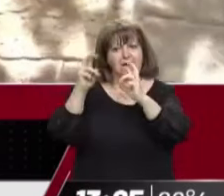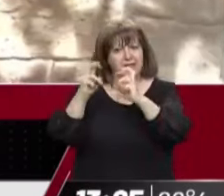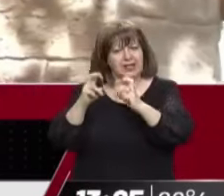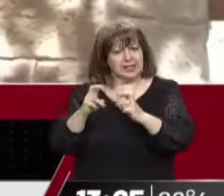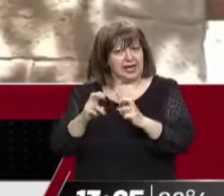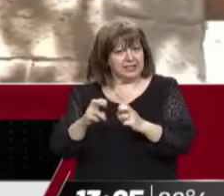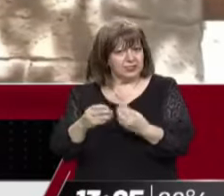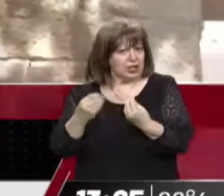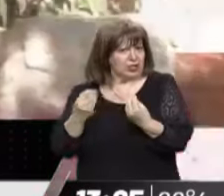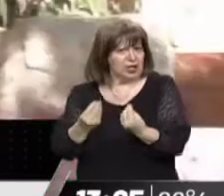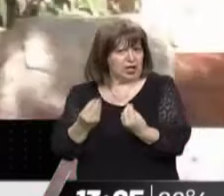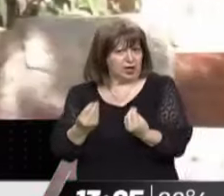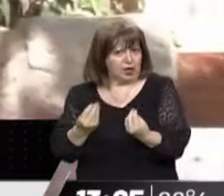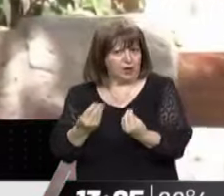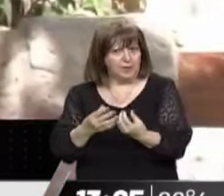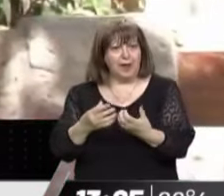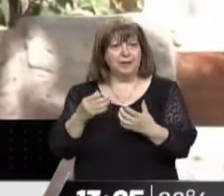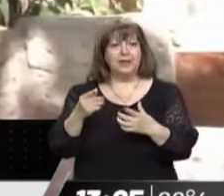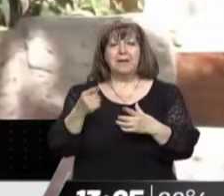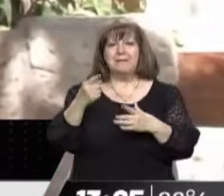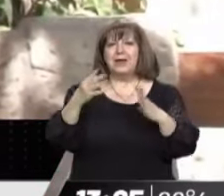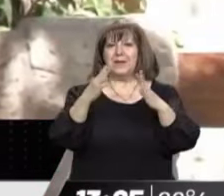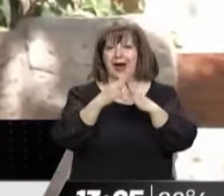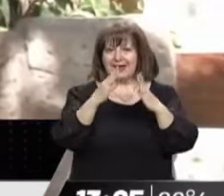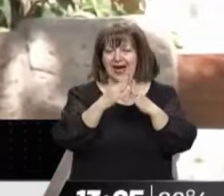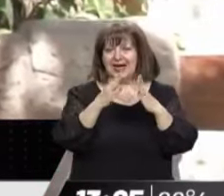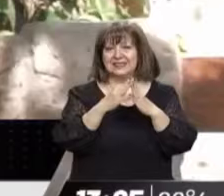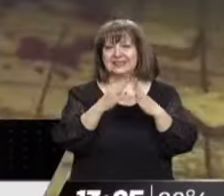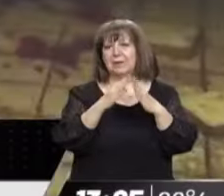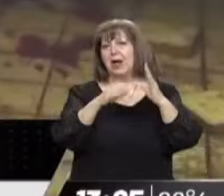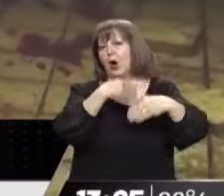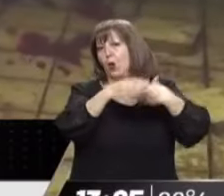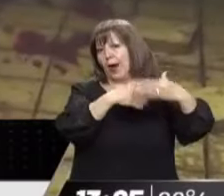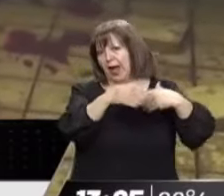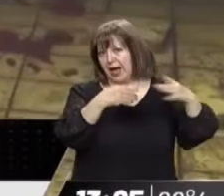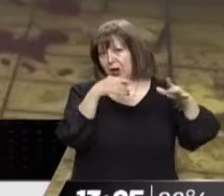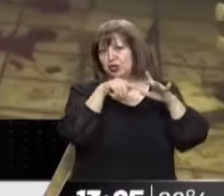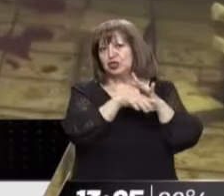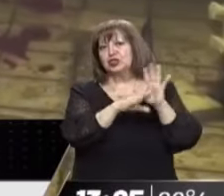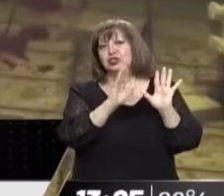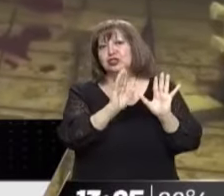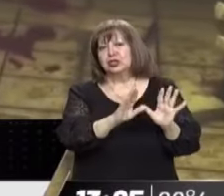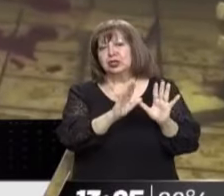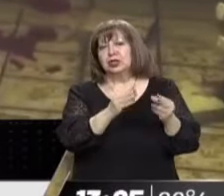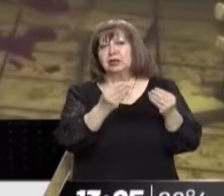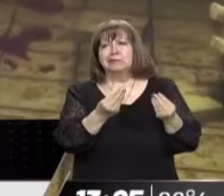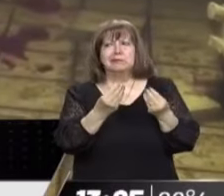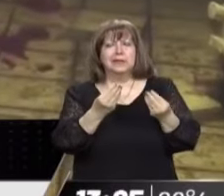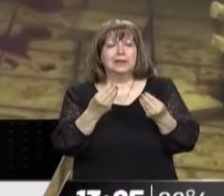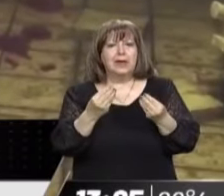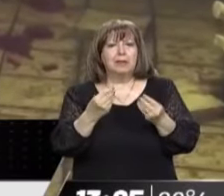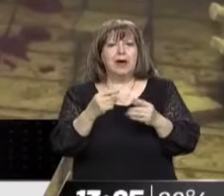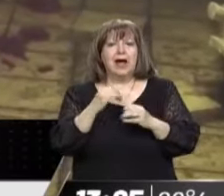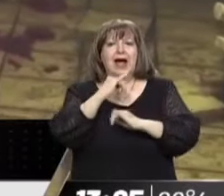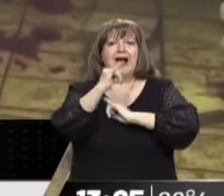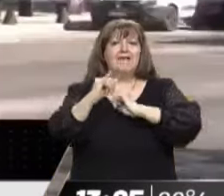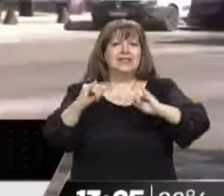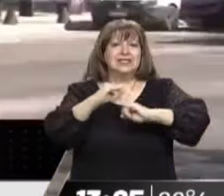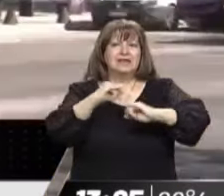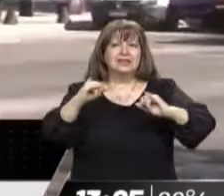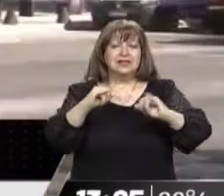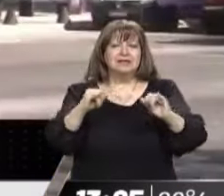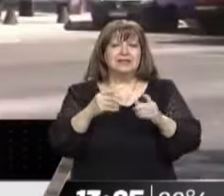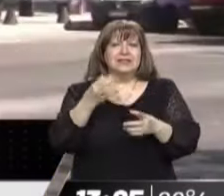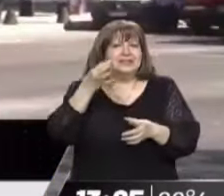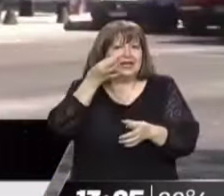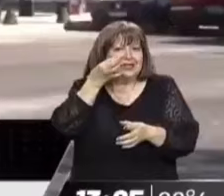a cómo está la investigación. Por el momento se sabe que no van a dar notas con respecto a cómo está marchando la investigación y la cantidad de testigos